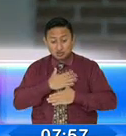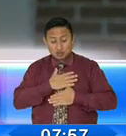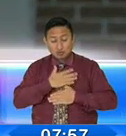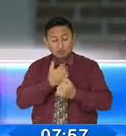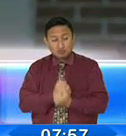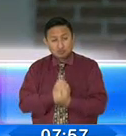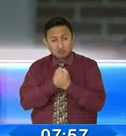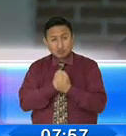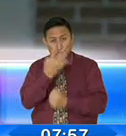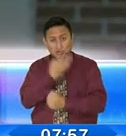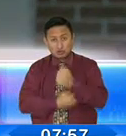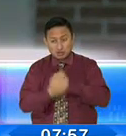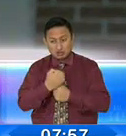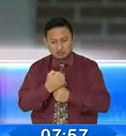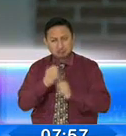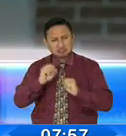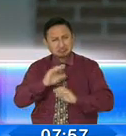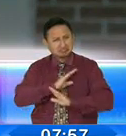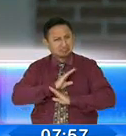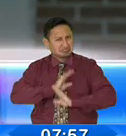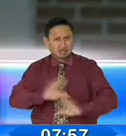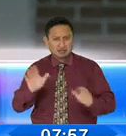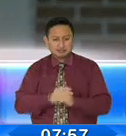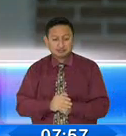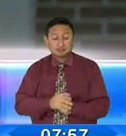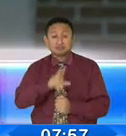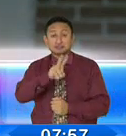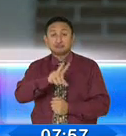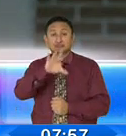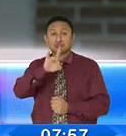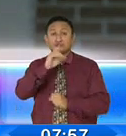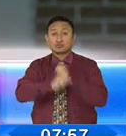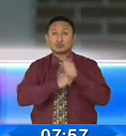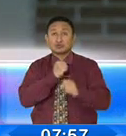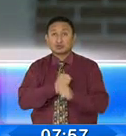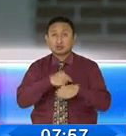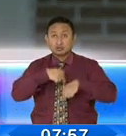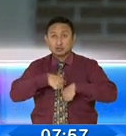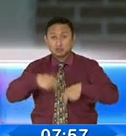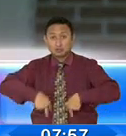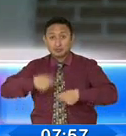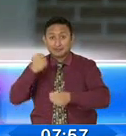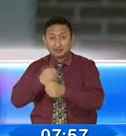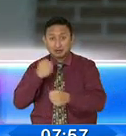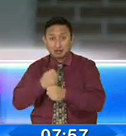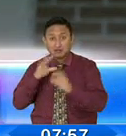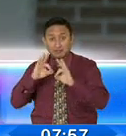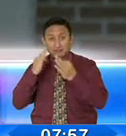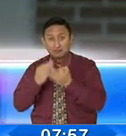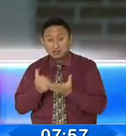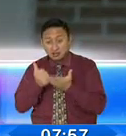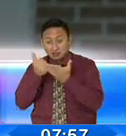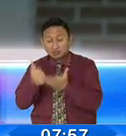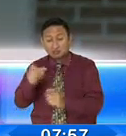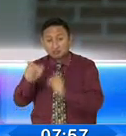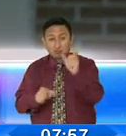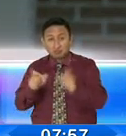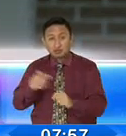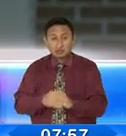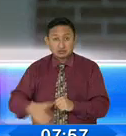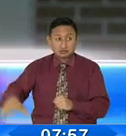estos 4 años, porque si los 28 años trabajé, viví para la familia, para la gente, para el